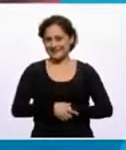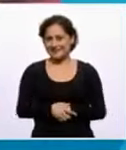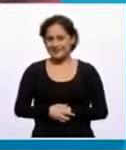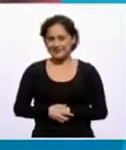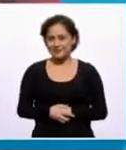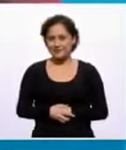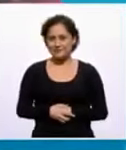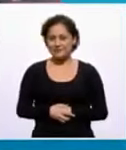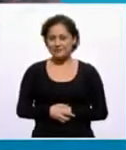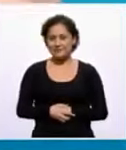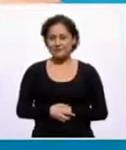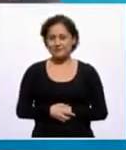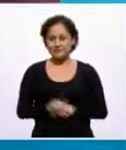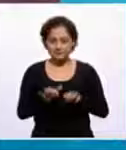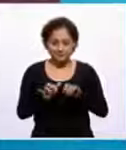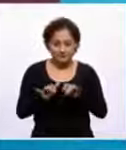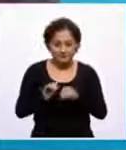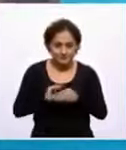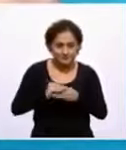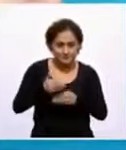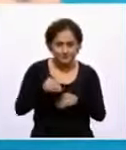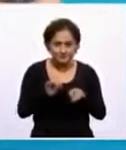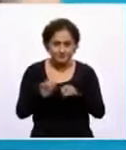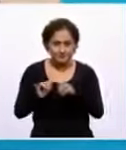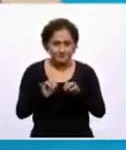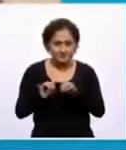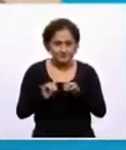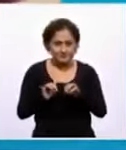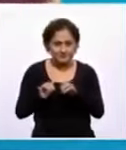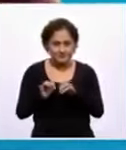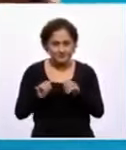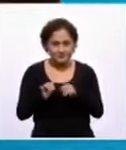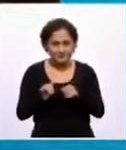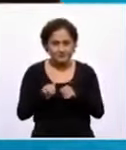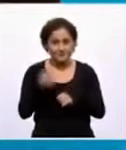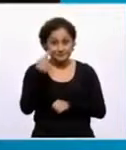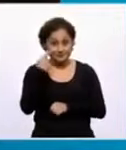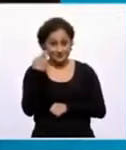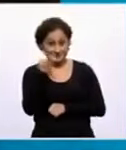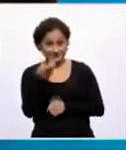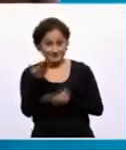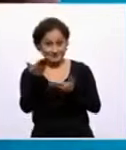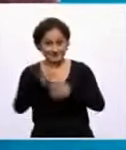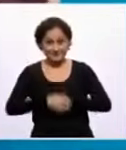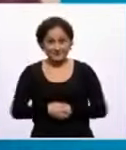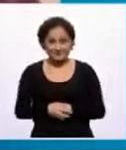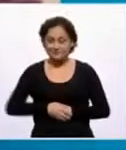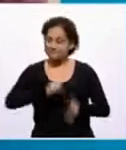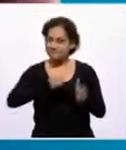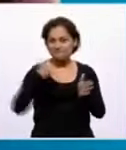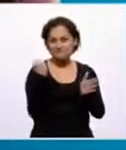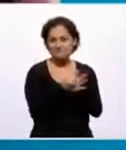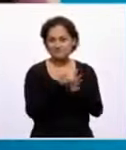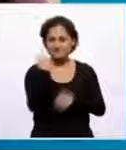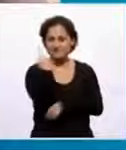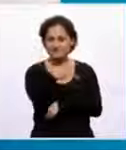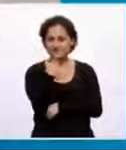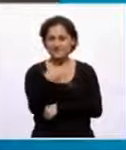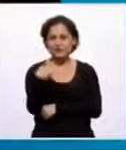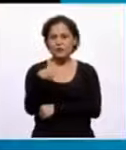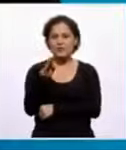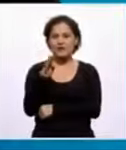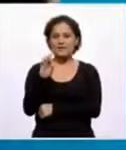Una búsqueda en sus laptops, ajá. Y helo ahí, con su marca internacional, Felix